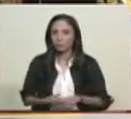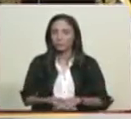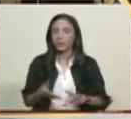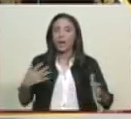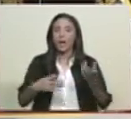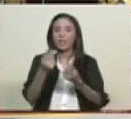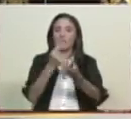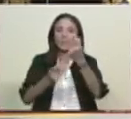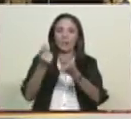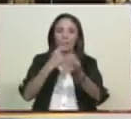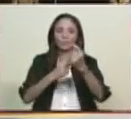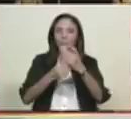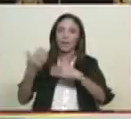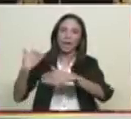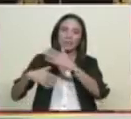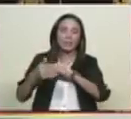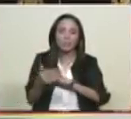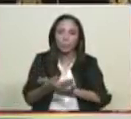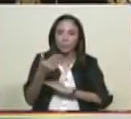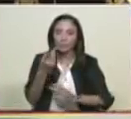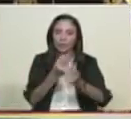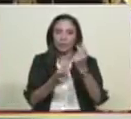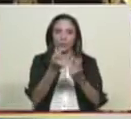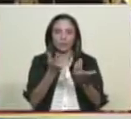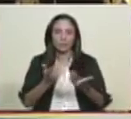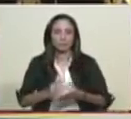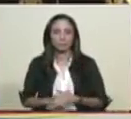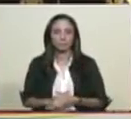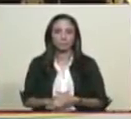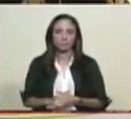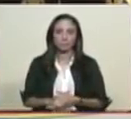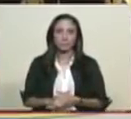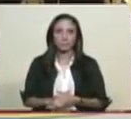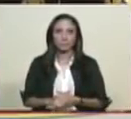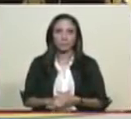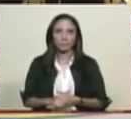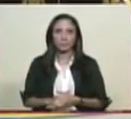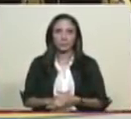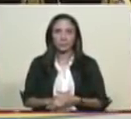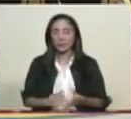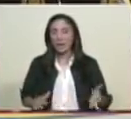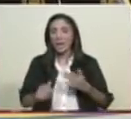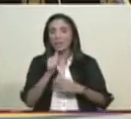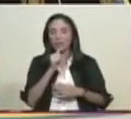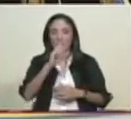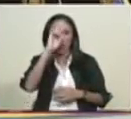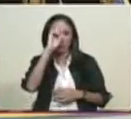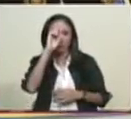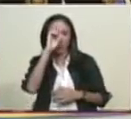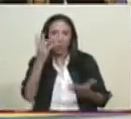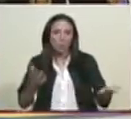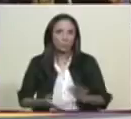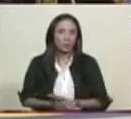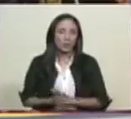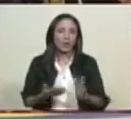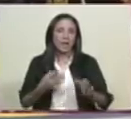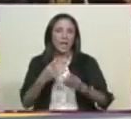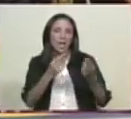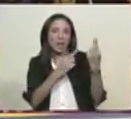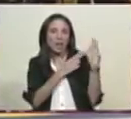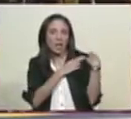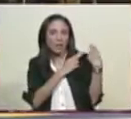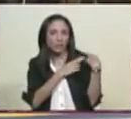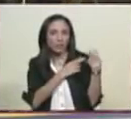capital. ¿Quién tiene razón en la disputa comercial tal? ¿Quién tiene la razón en la disputa accionaria tal? ¿Quién